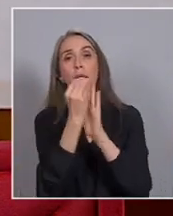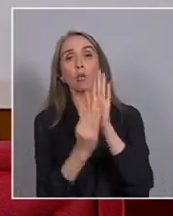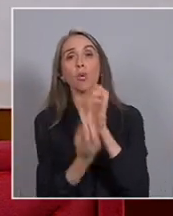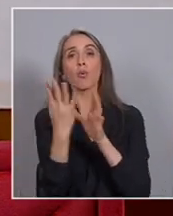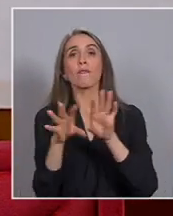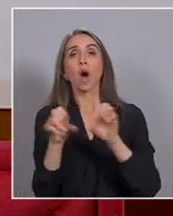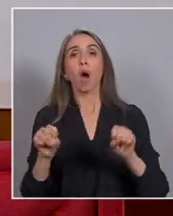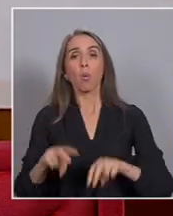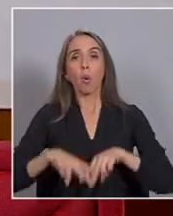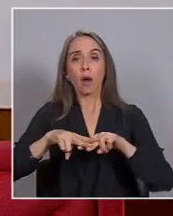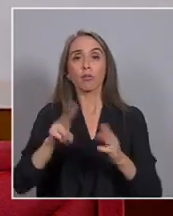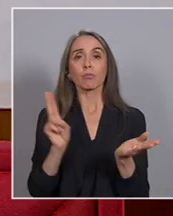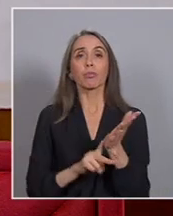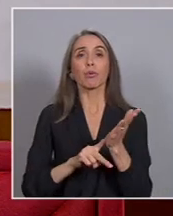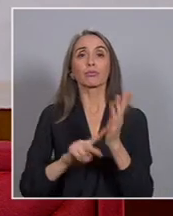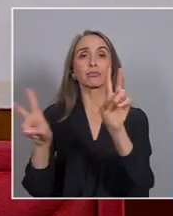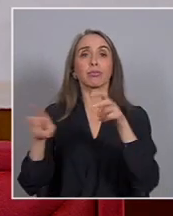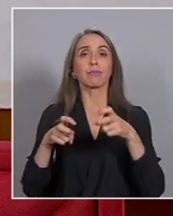fiscal.